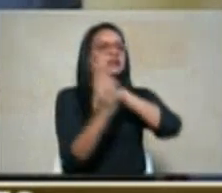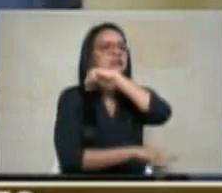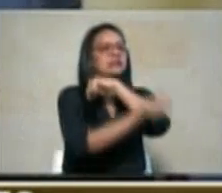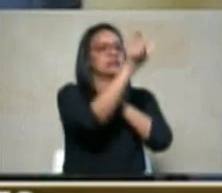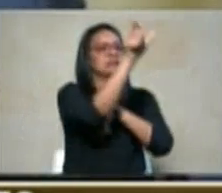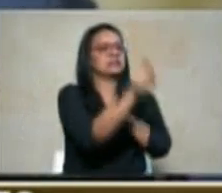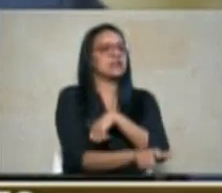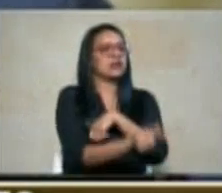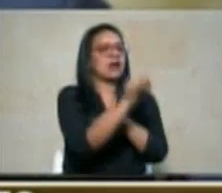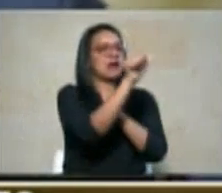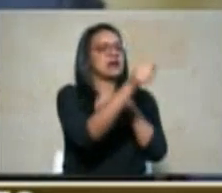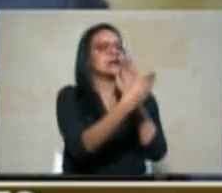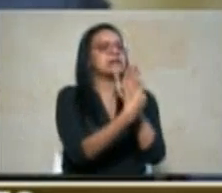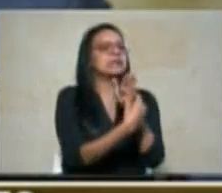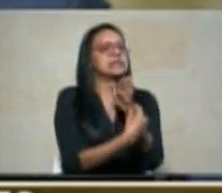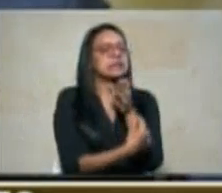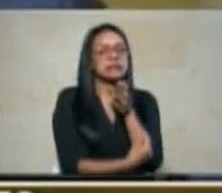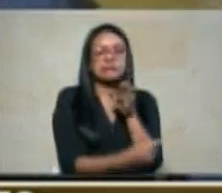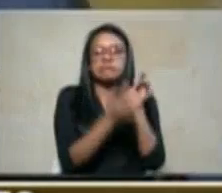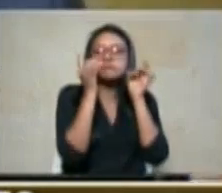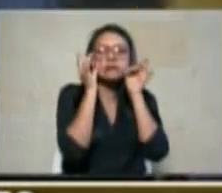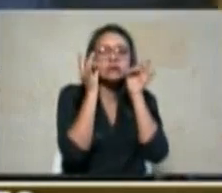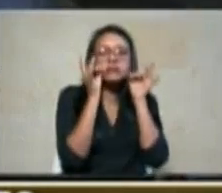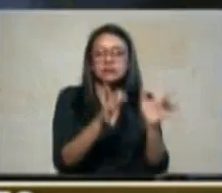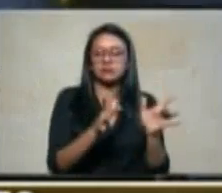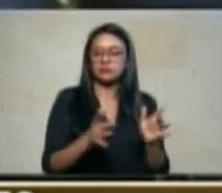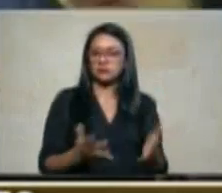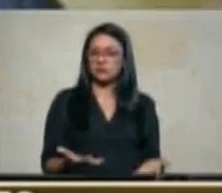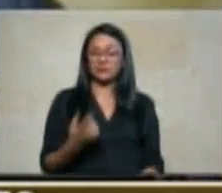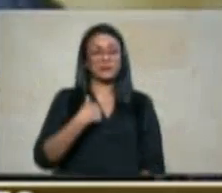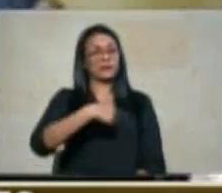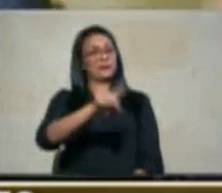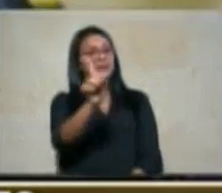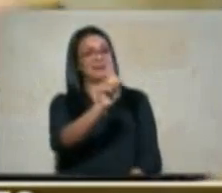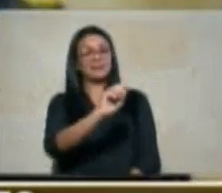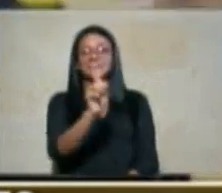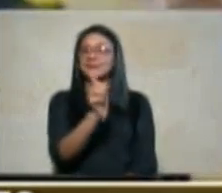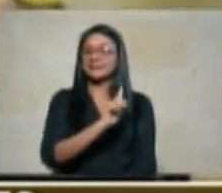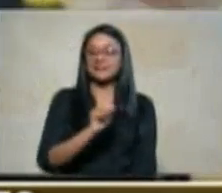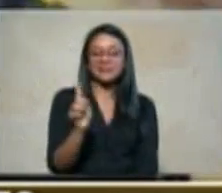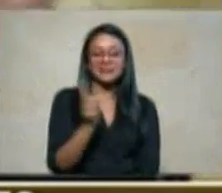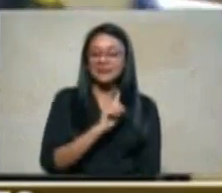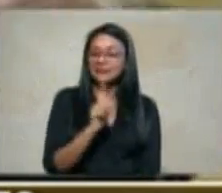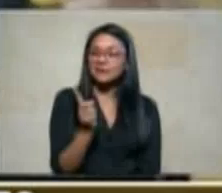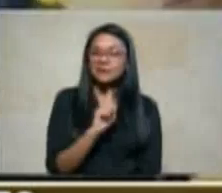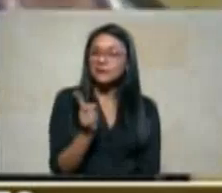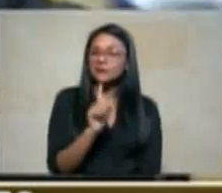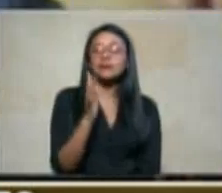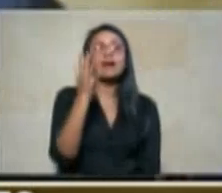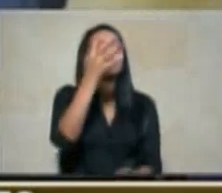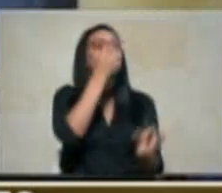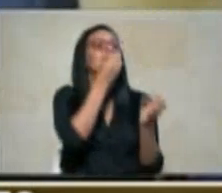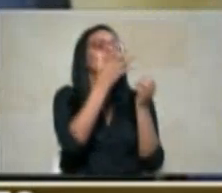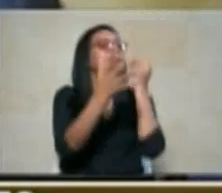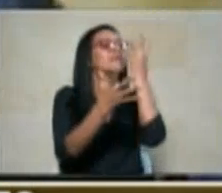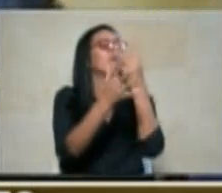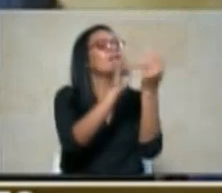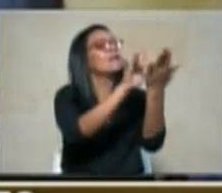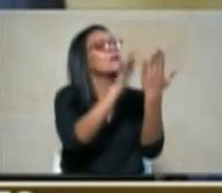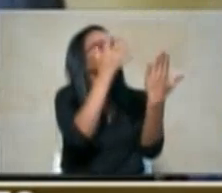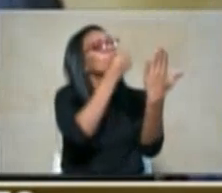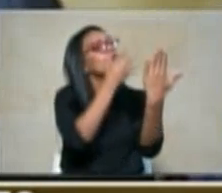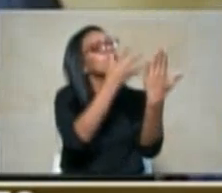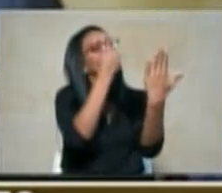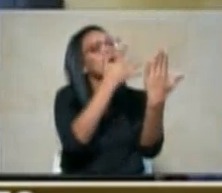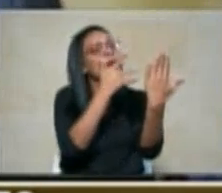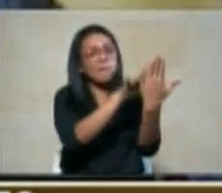señor, eso no todo es tan bonito como nos lo presentan aquí. Y si eso fuera así, yo le quiero hacer